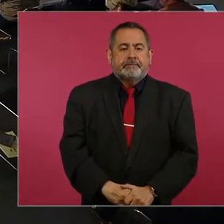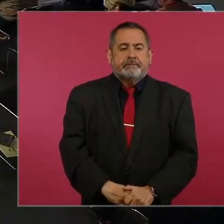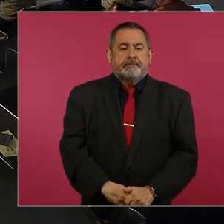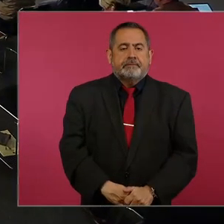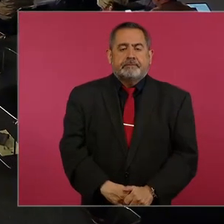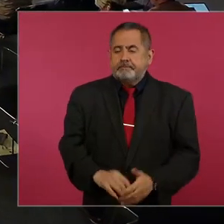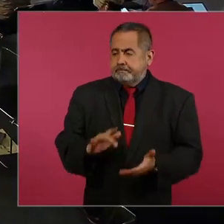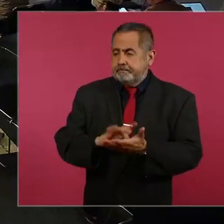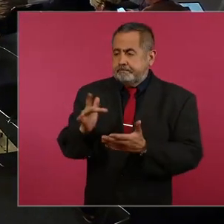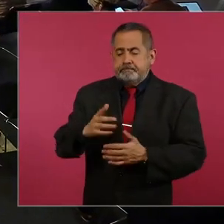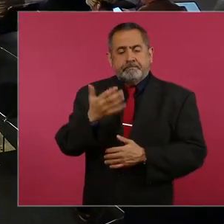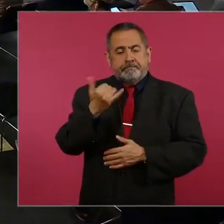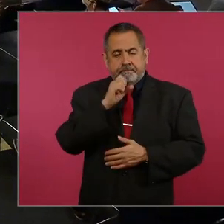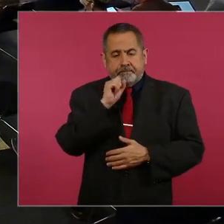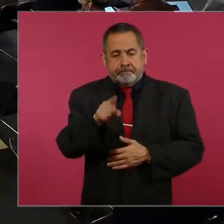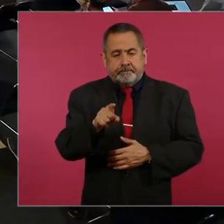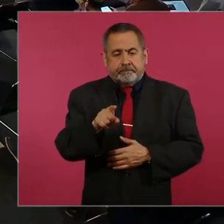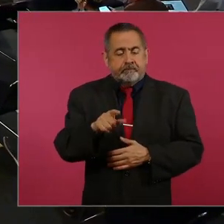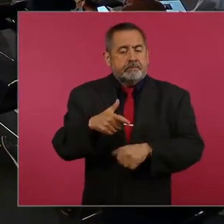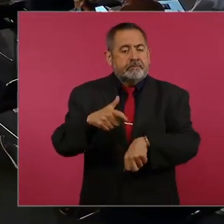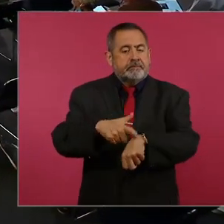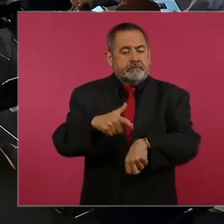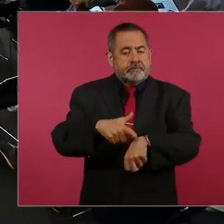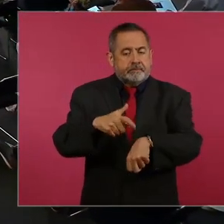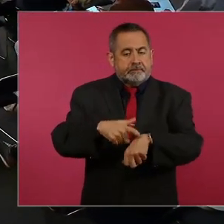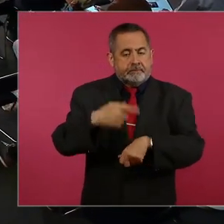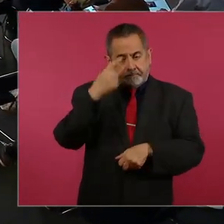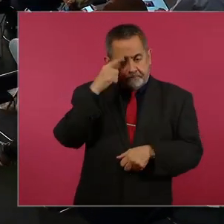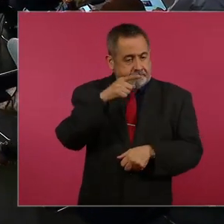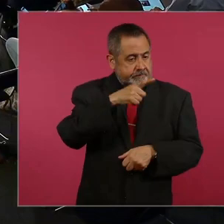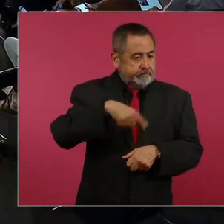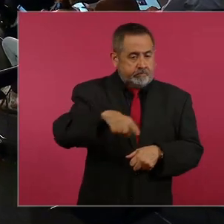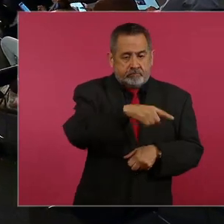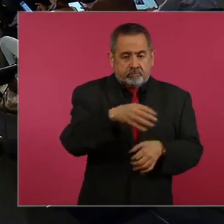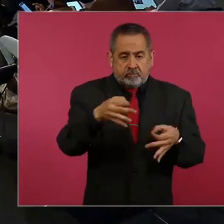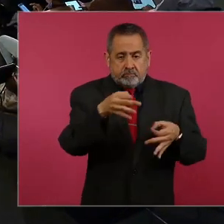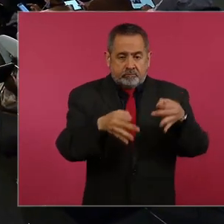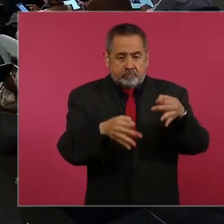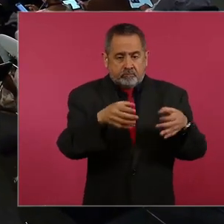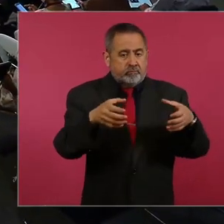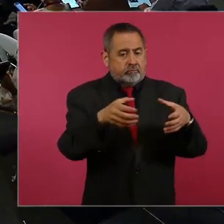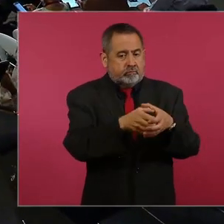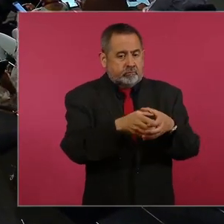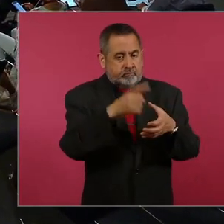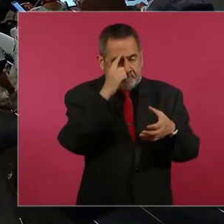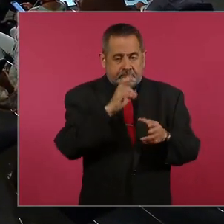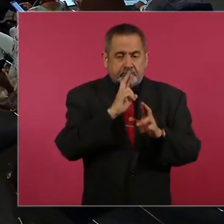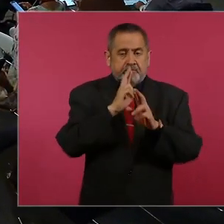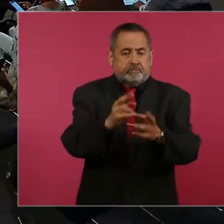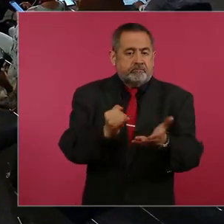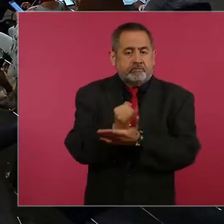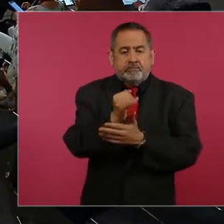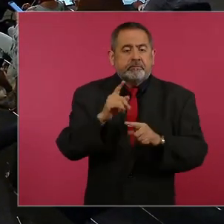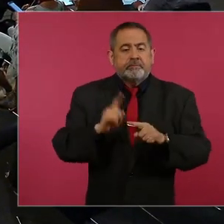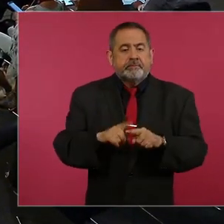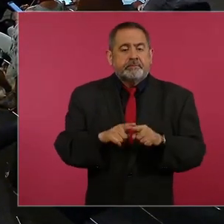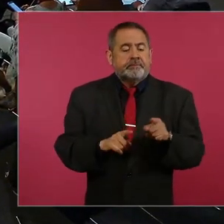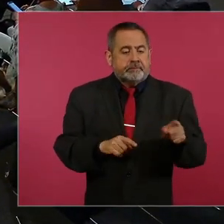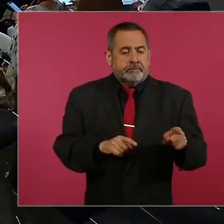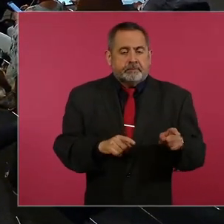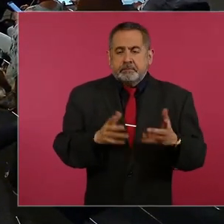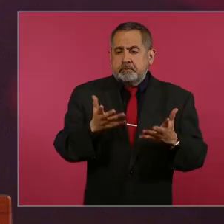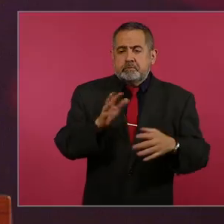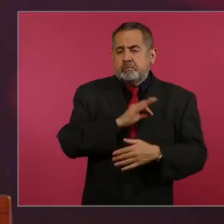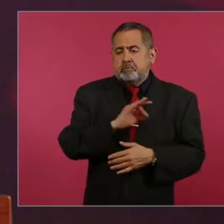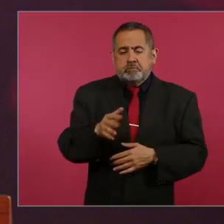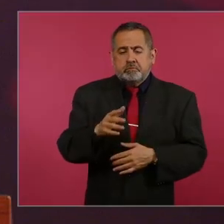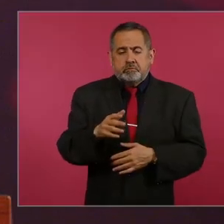Gracias. Y respecto al tiempo que tienen los tribunales colegiados en general para resolver, toman alrededor